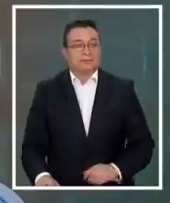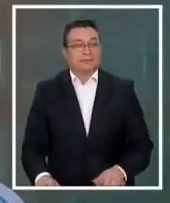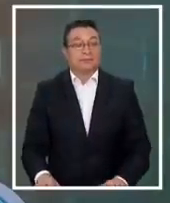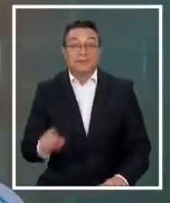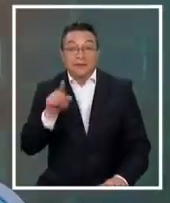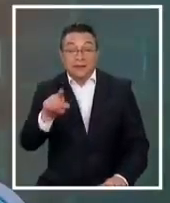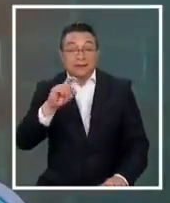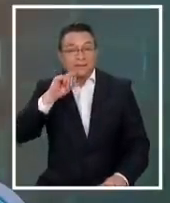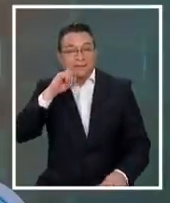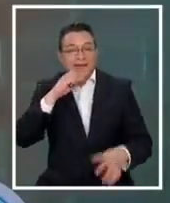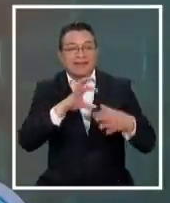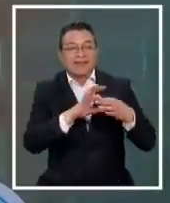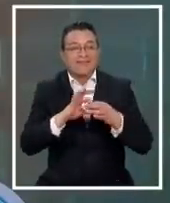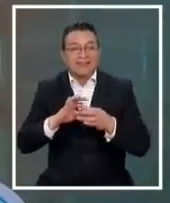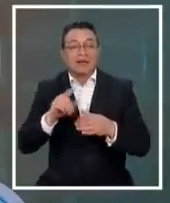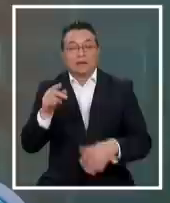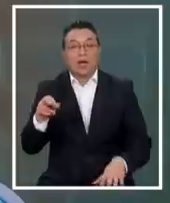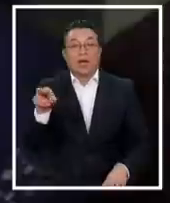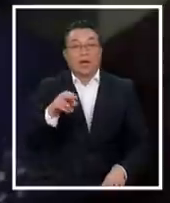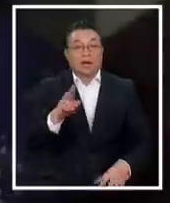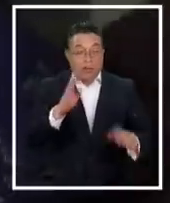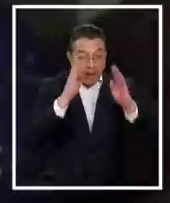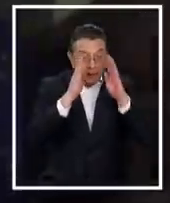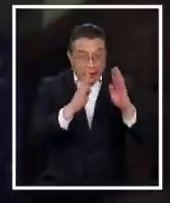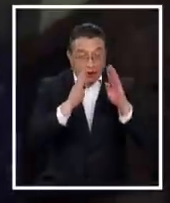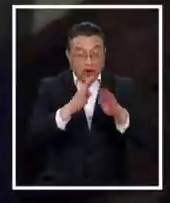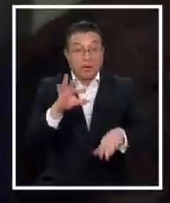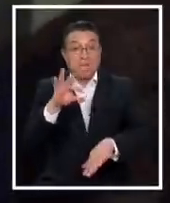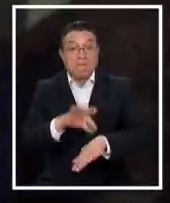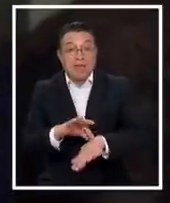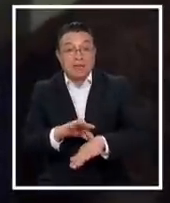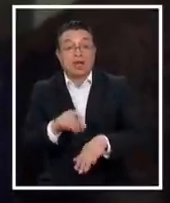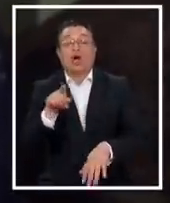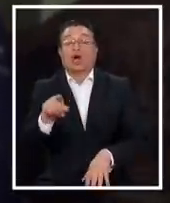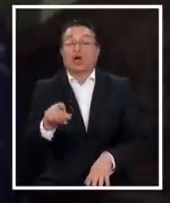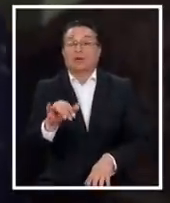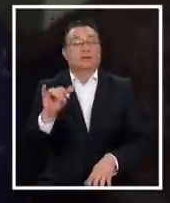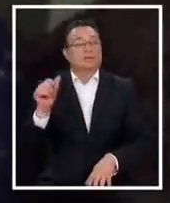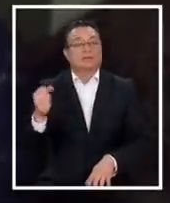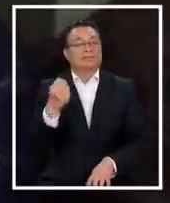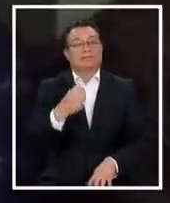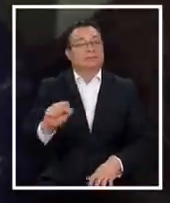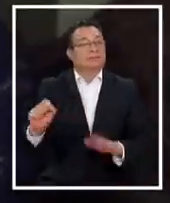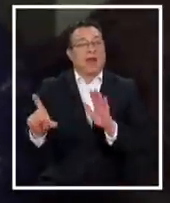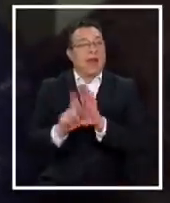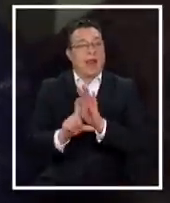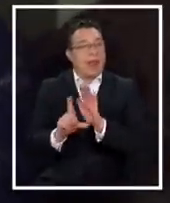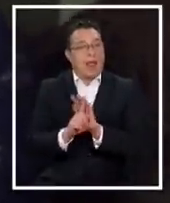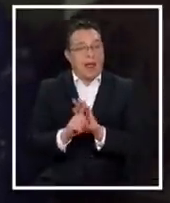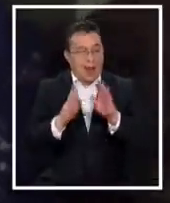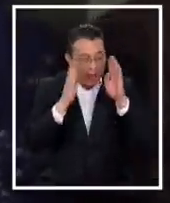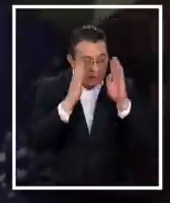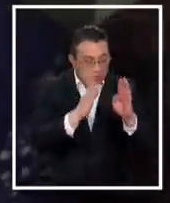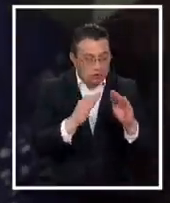Eso significa que cada vez que atendió como médico estaba cometiendo ejercicio ilegal de la profesión.